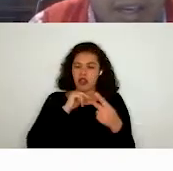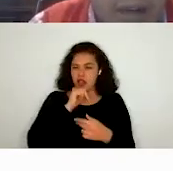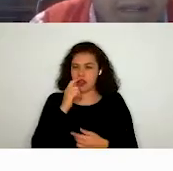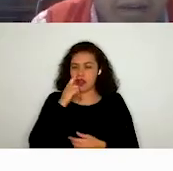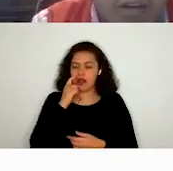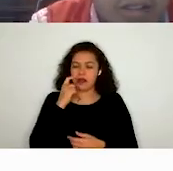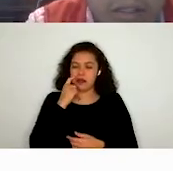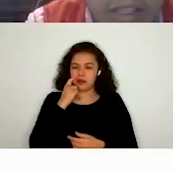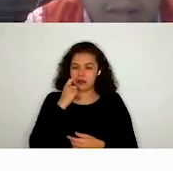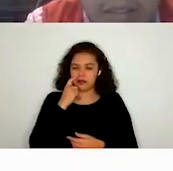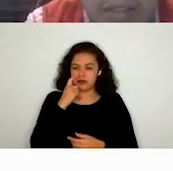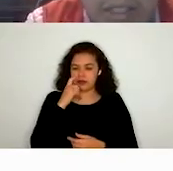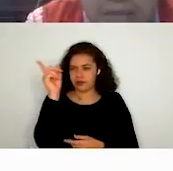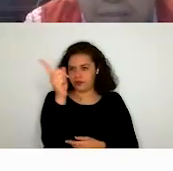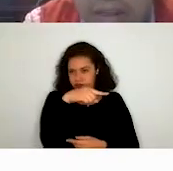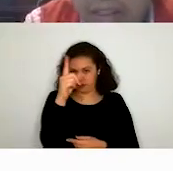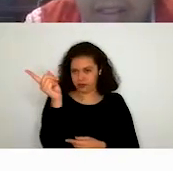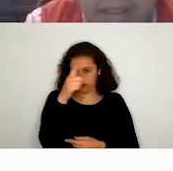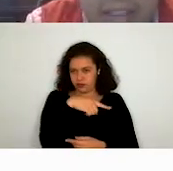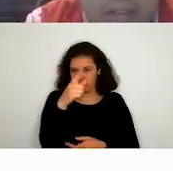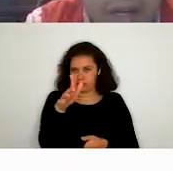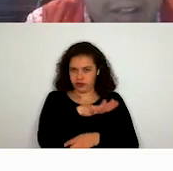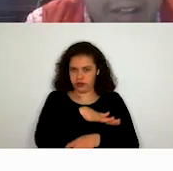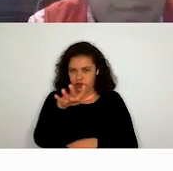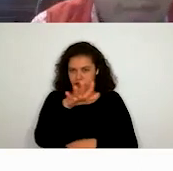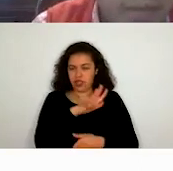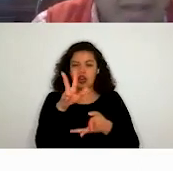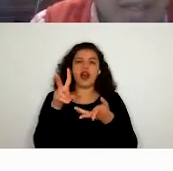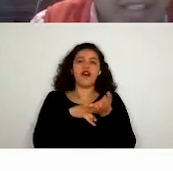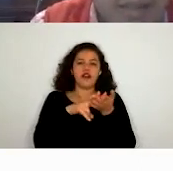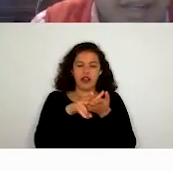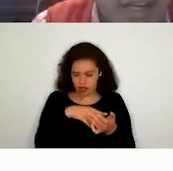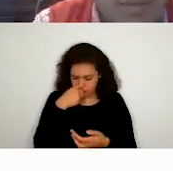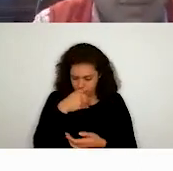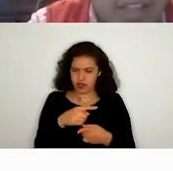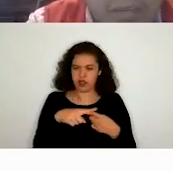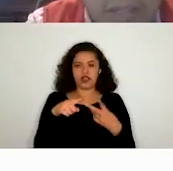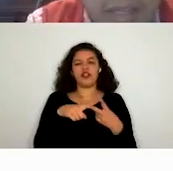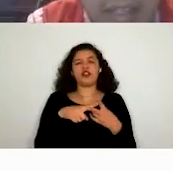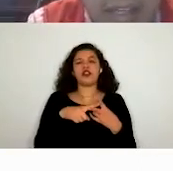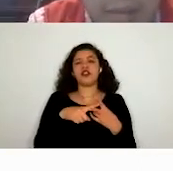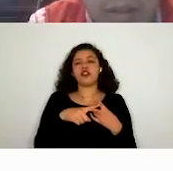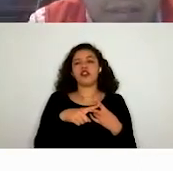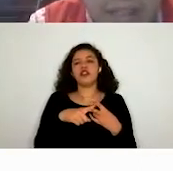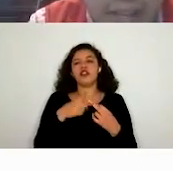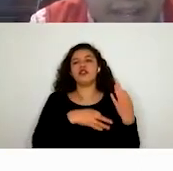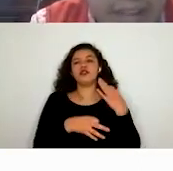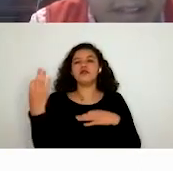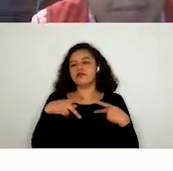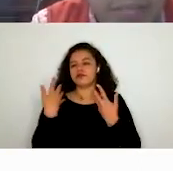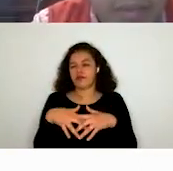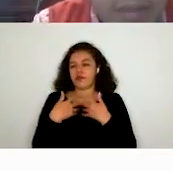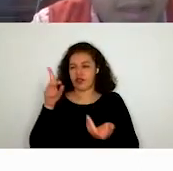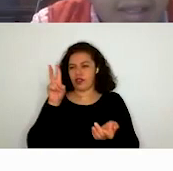que la aguja del manómetro indique la presión en la zona verde, que es operable, que se mantenga la capacidad nominal indicada por el fabricante en la